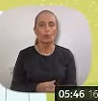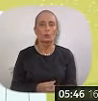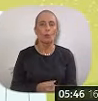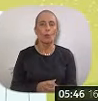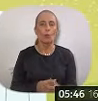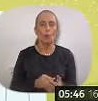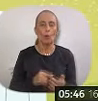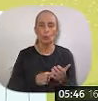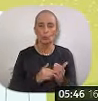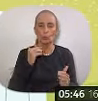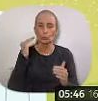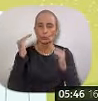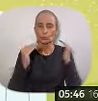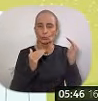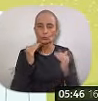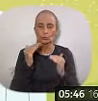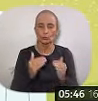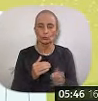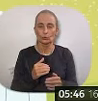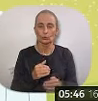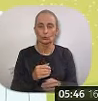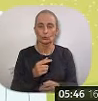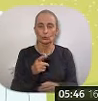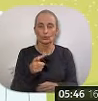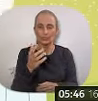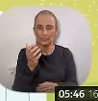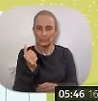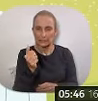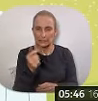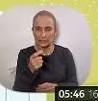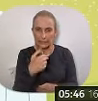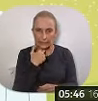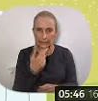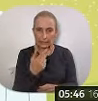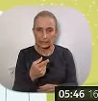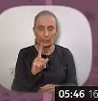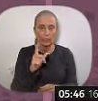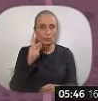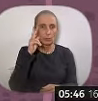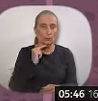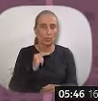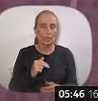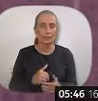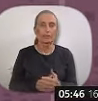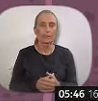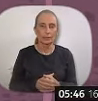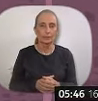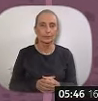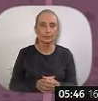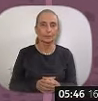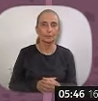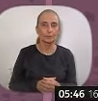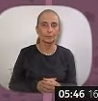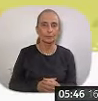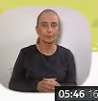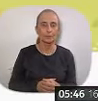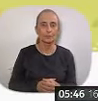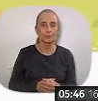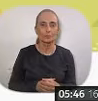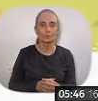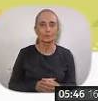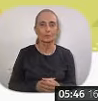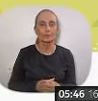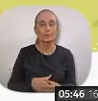¡Oh, la, la! ¿Un 6 para su propia hija? ¡Nunca debí enseñarle esas voces!